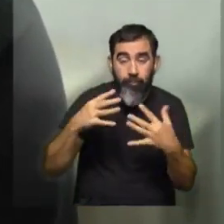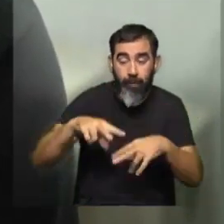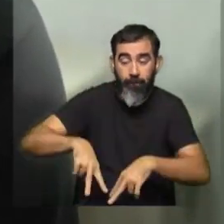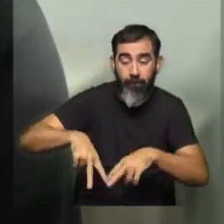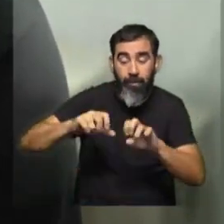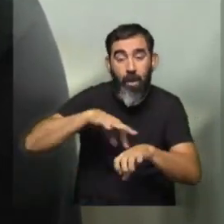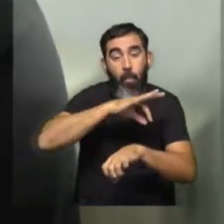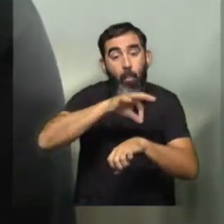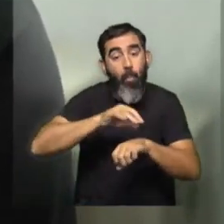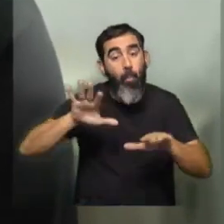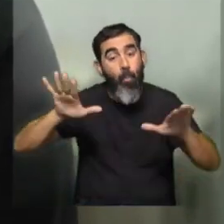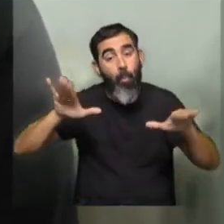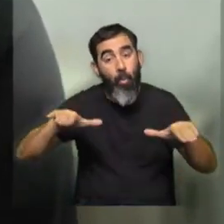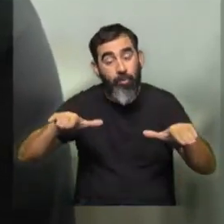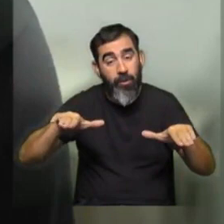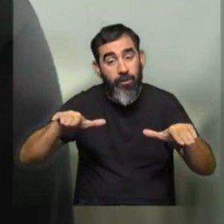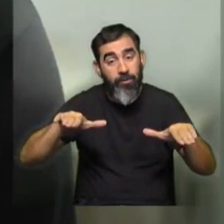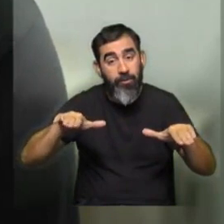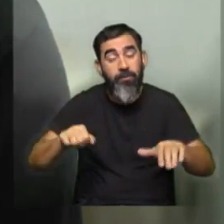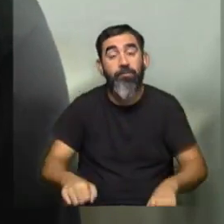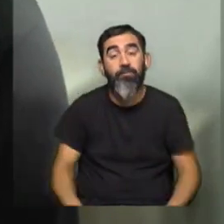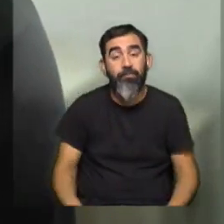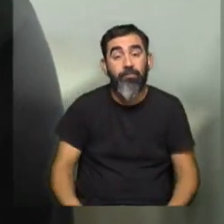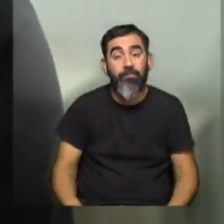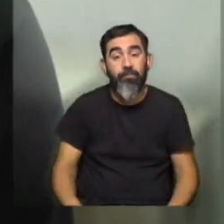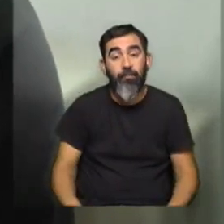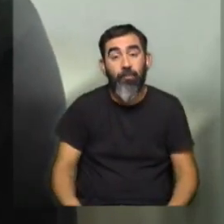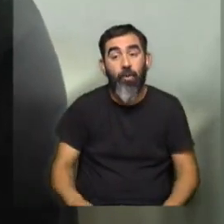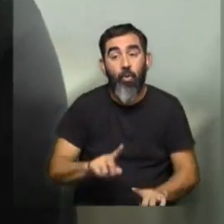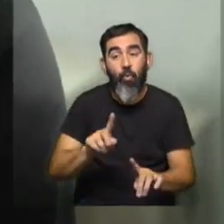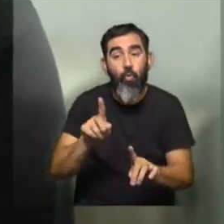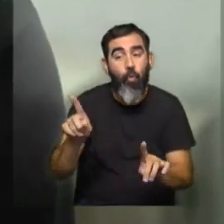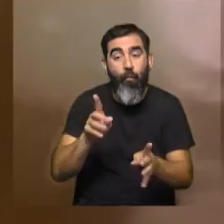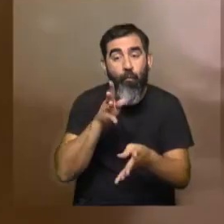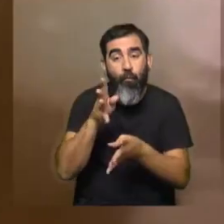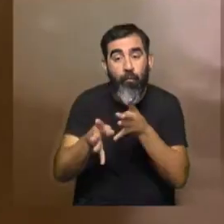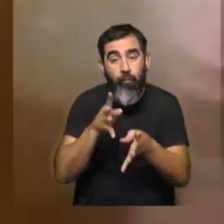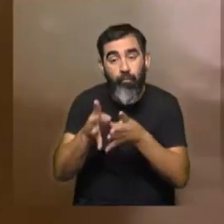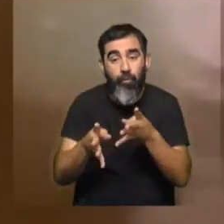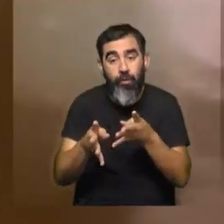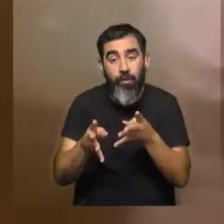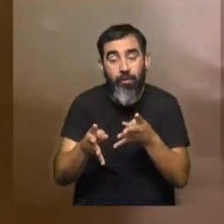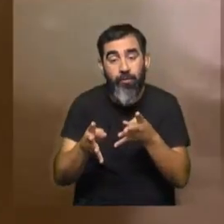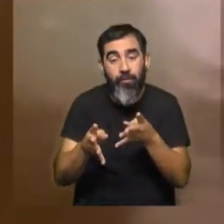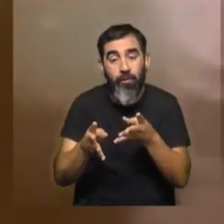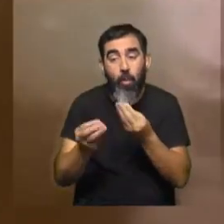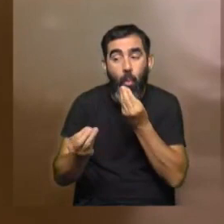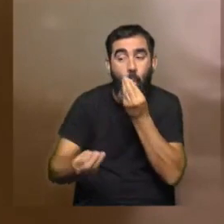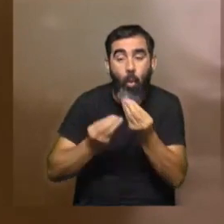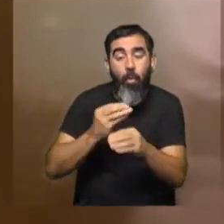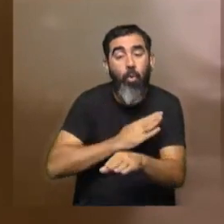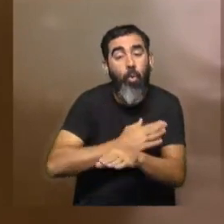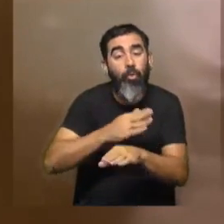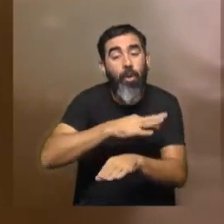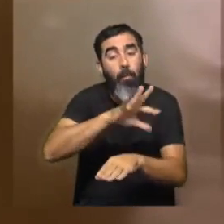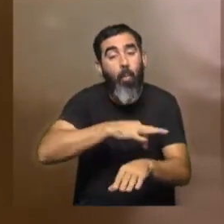en la mosca, o uno de los receptores que habíamos estudiado, no funciona más, y ver qué efecto tiene en el